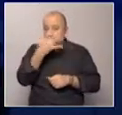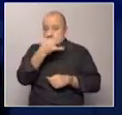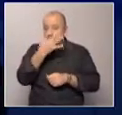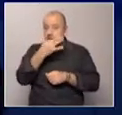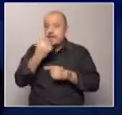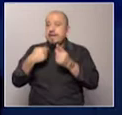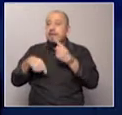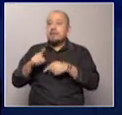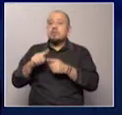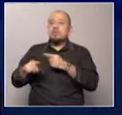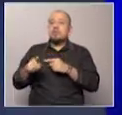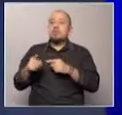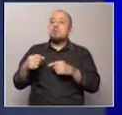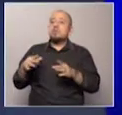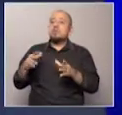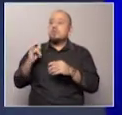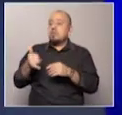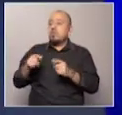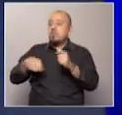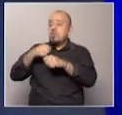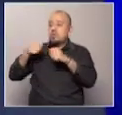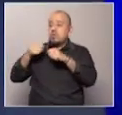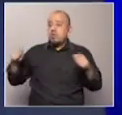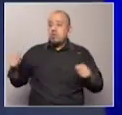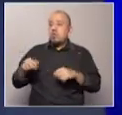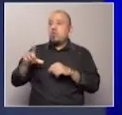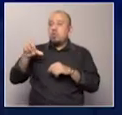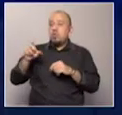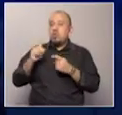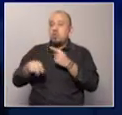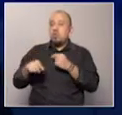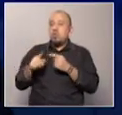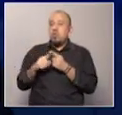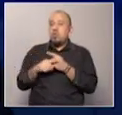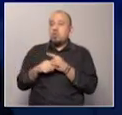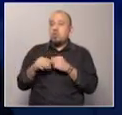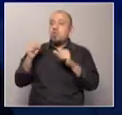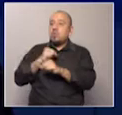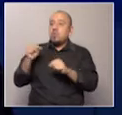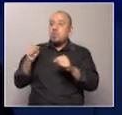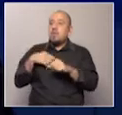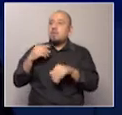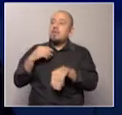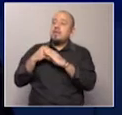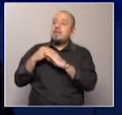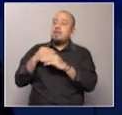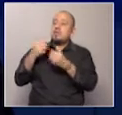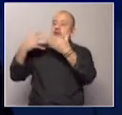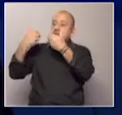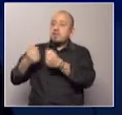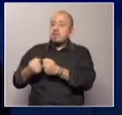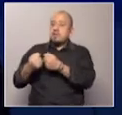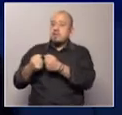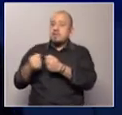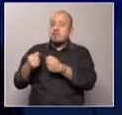y accede a determinado diagnóstico por el cual es evidente que requiere un tratamiento urgente pueden en vez de una cárcel ir a un lugar en